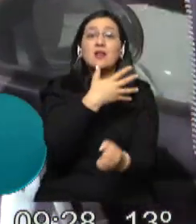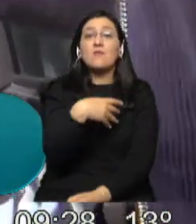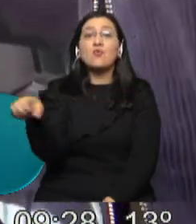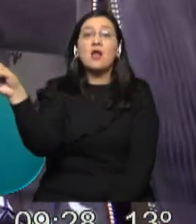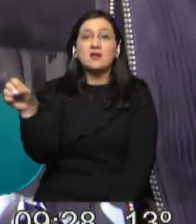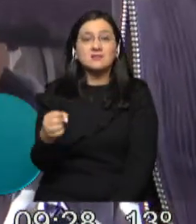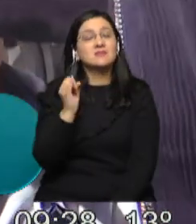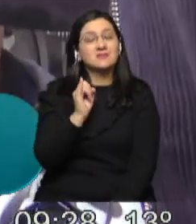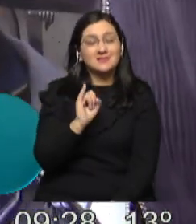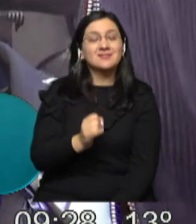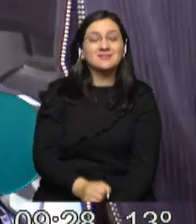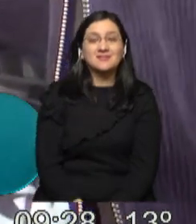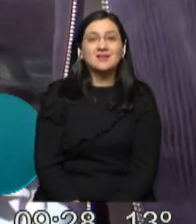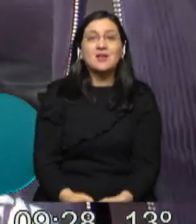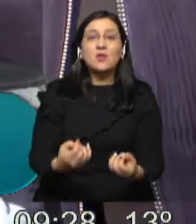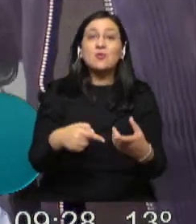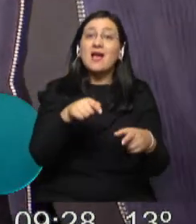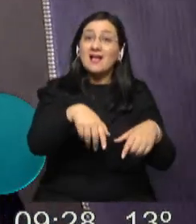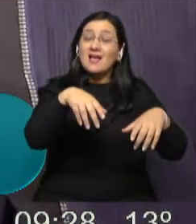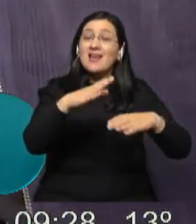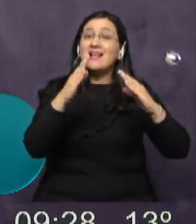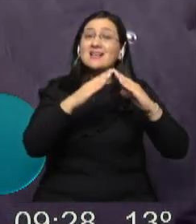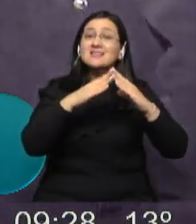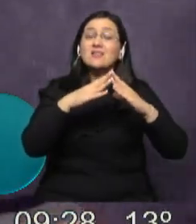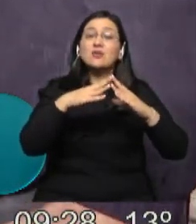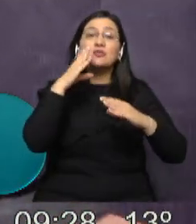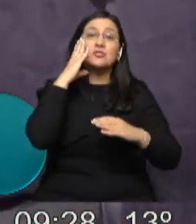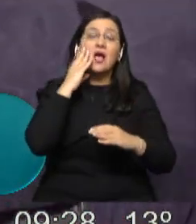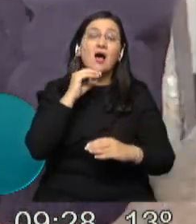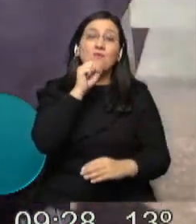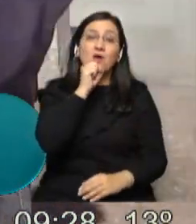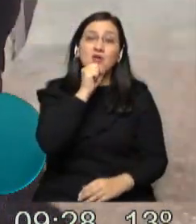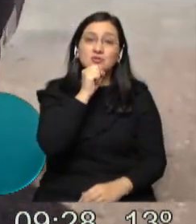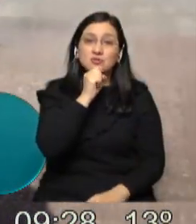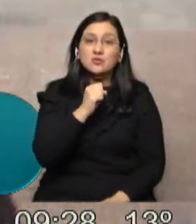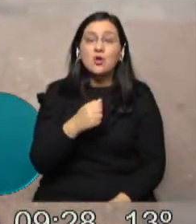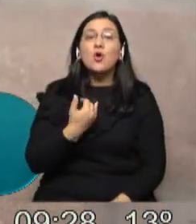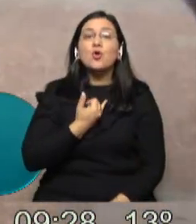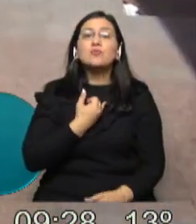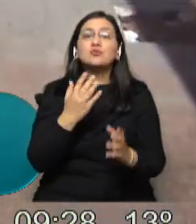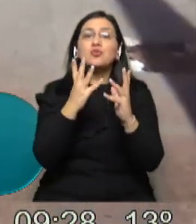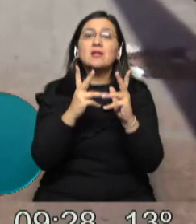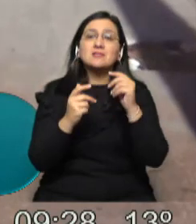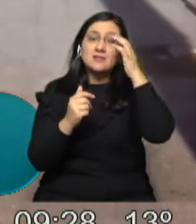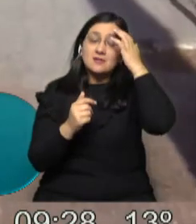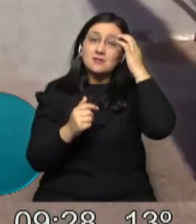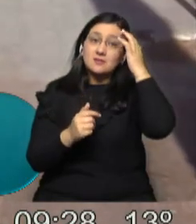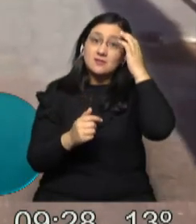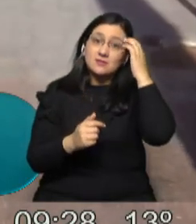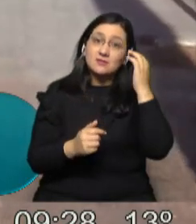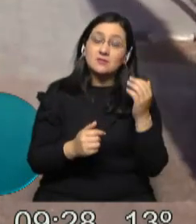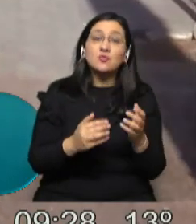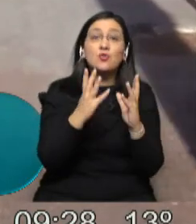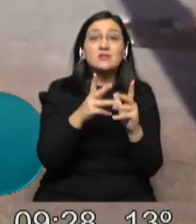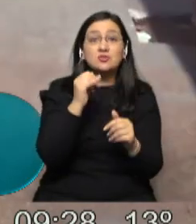combi acá? Exacto. Porque acá viven los abuelos, lo que pasa. Qué lindo. ¿Cómo hacen para organizarse? Tenemos la gran consigna el día de hoy, si somos organizados o no los